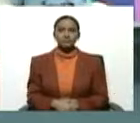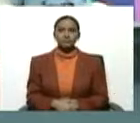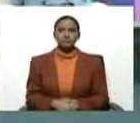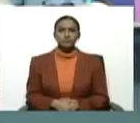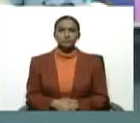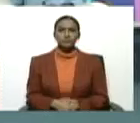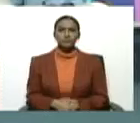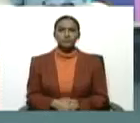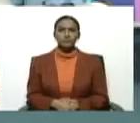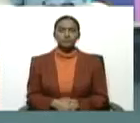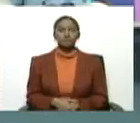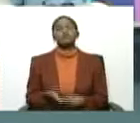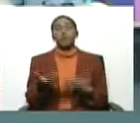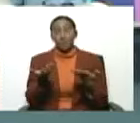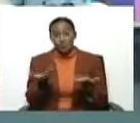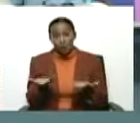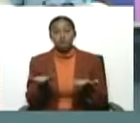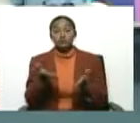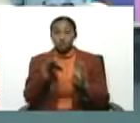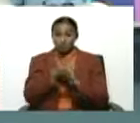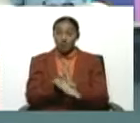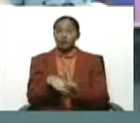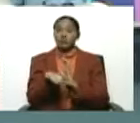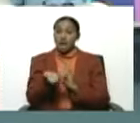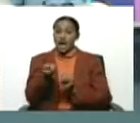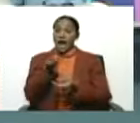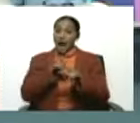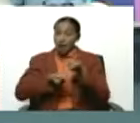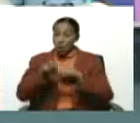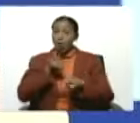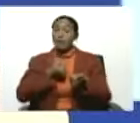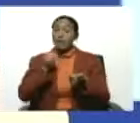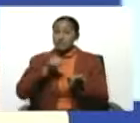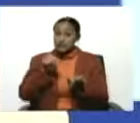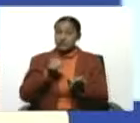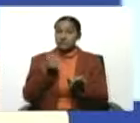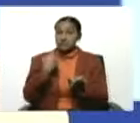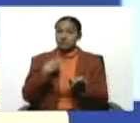preponderante por supuesto este tipo de economía presenta problemas